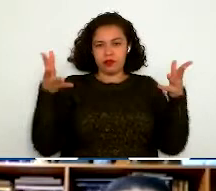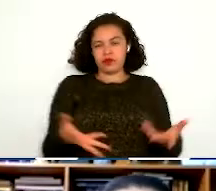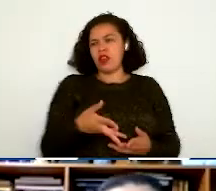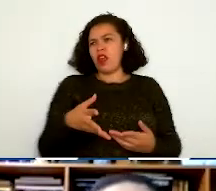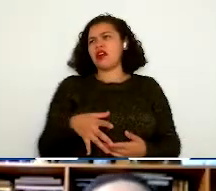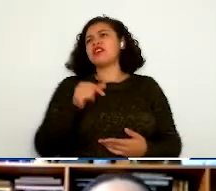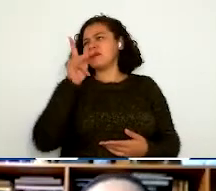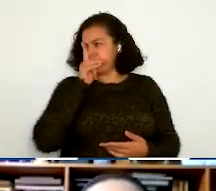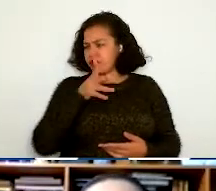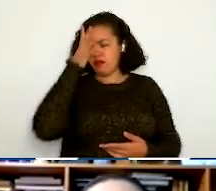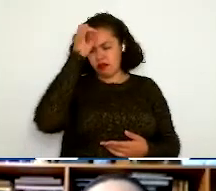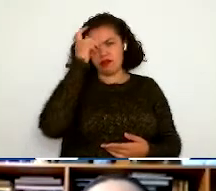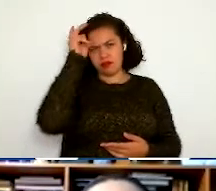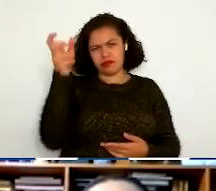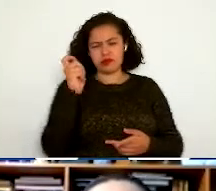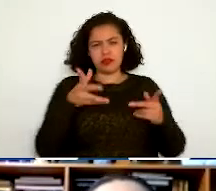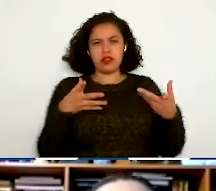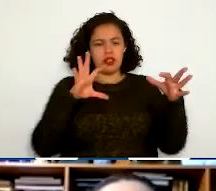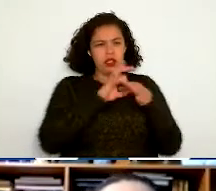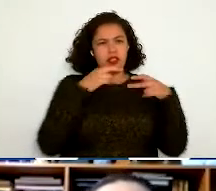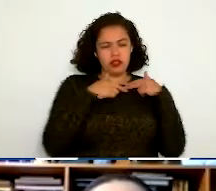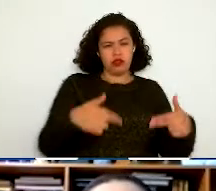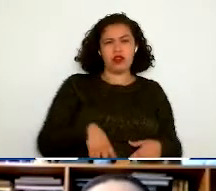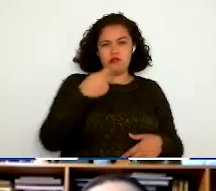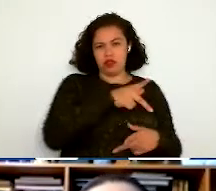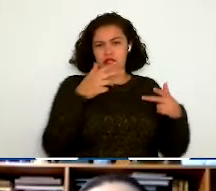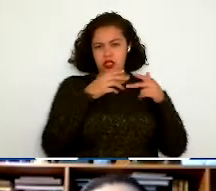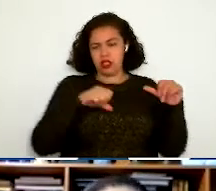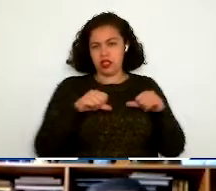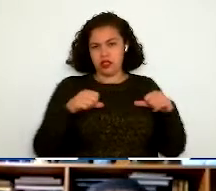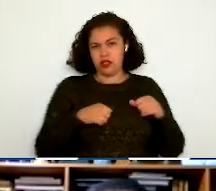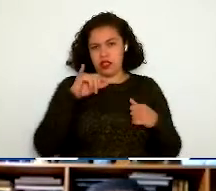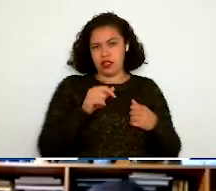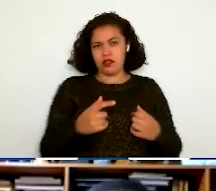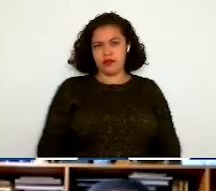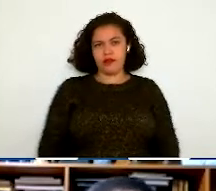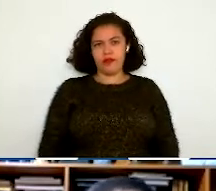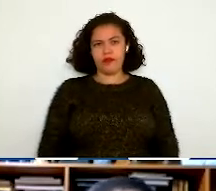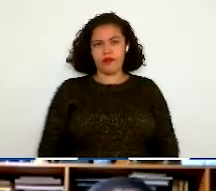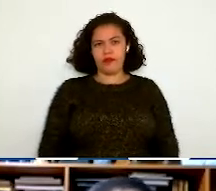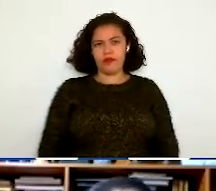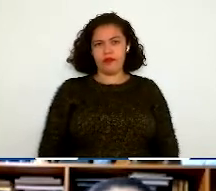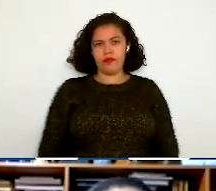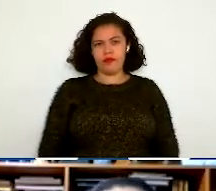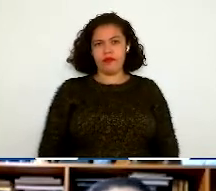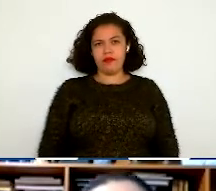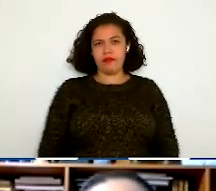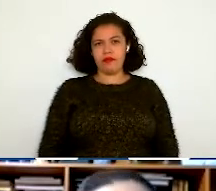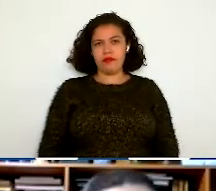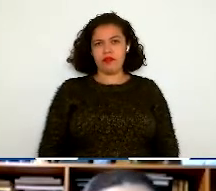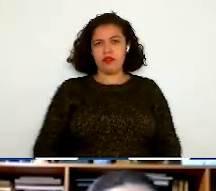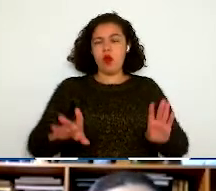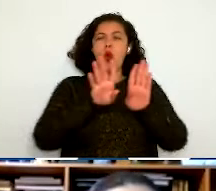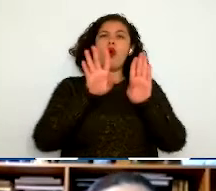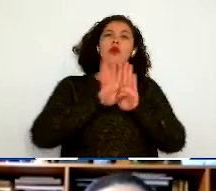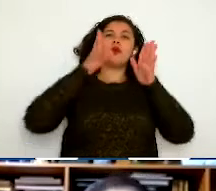el término calidad es inherente al ser humano, a sus actividades, pero esta idea, o el de ser muy